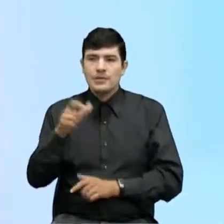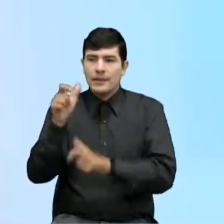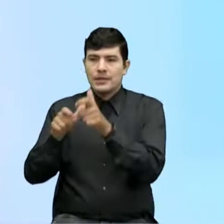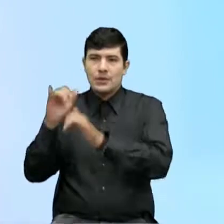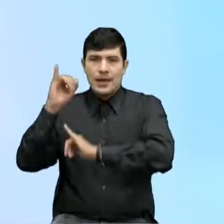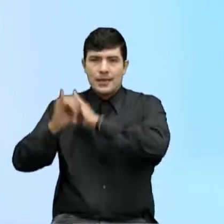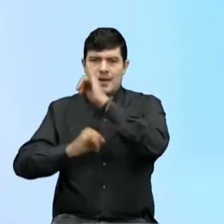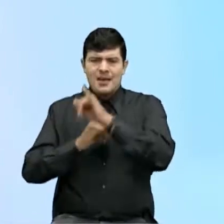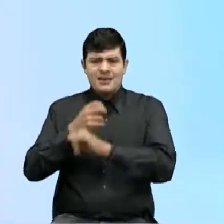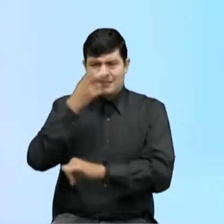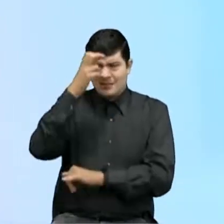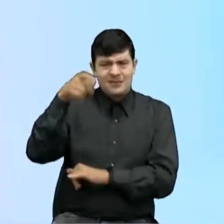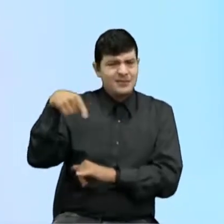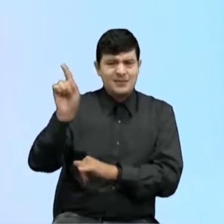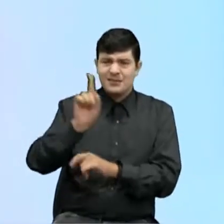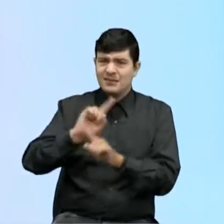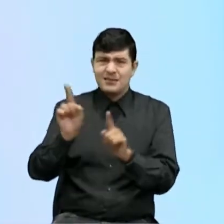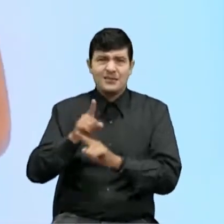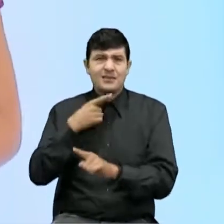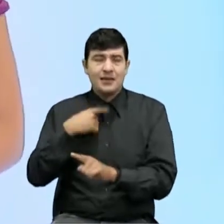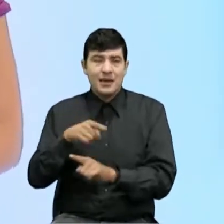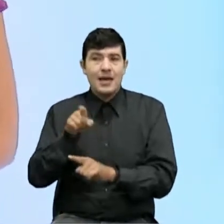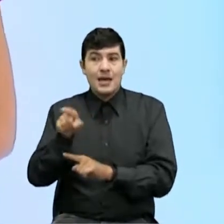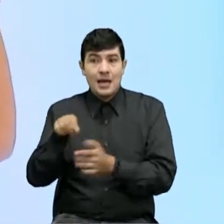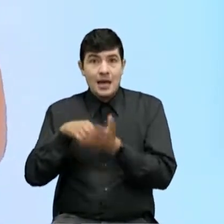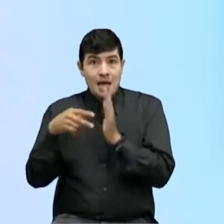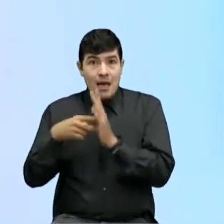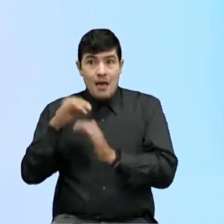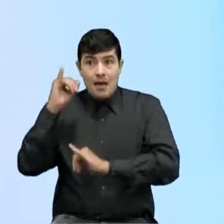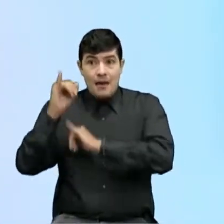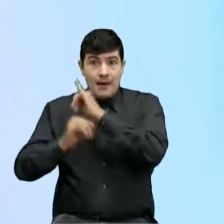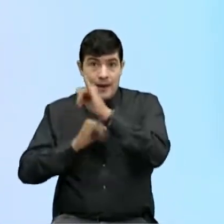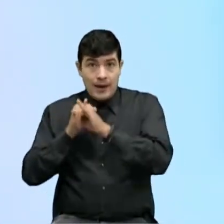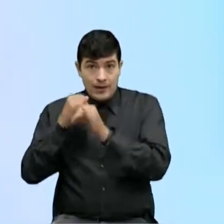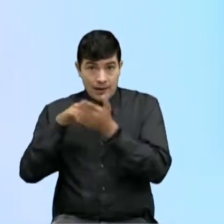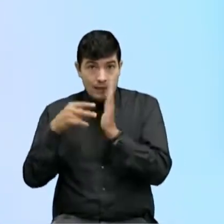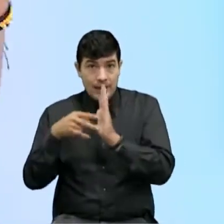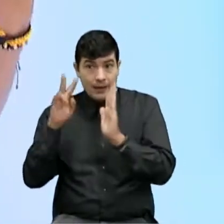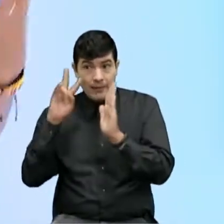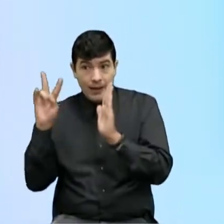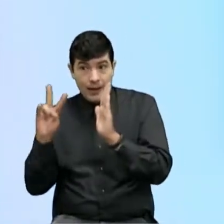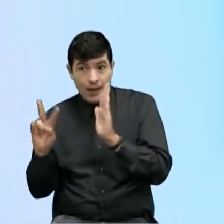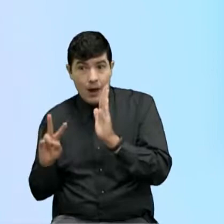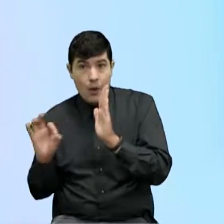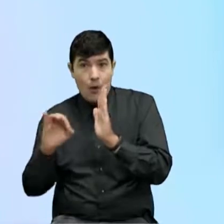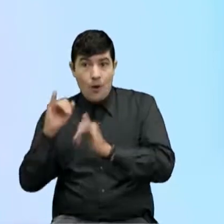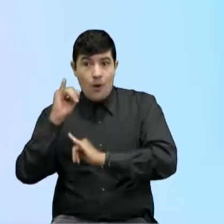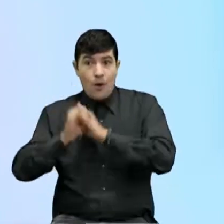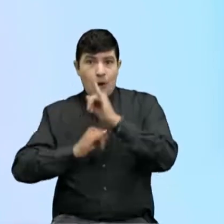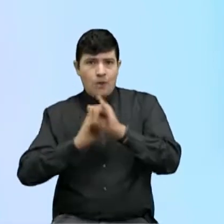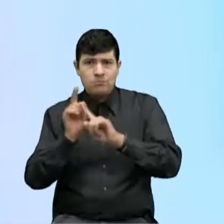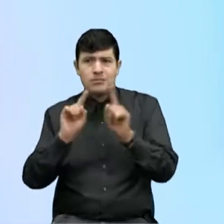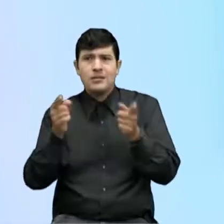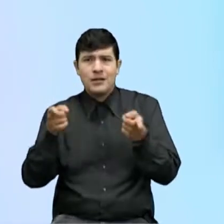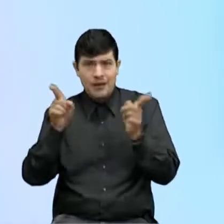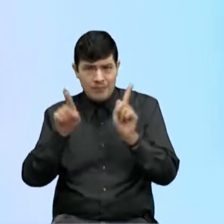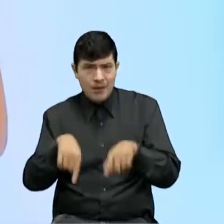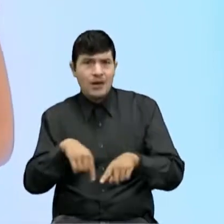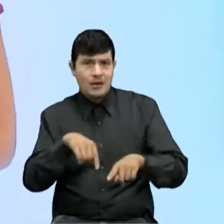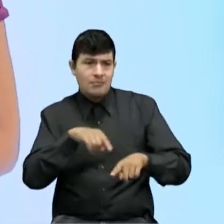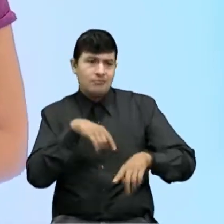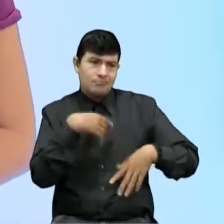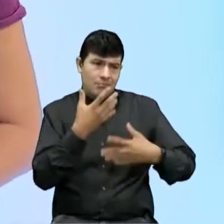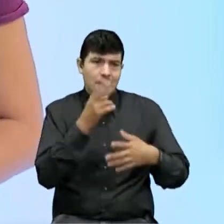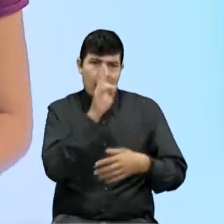tiene rabia a los extranjeros. Y cuando hablamos de extranjeros, no precisamente es gente internacional, sino también